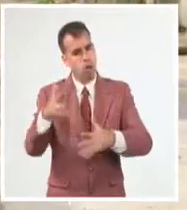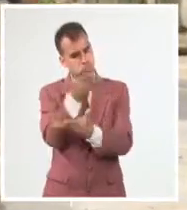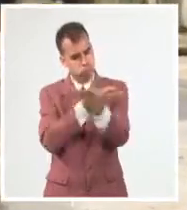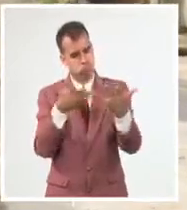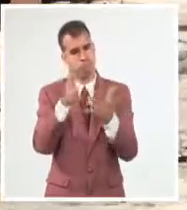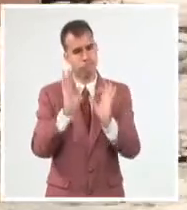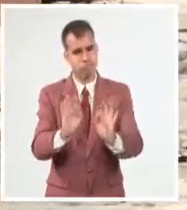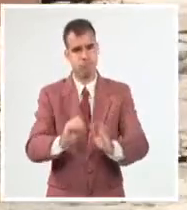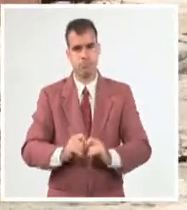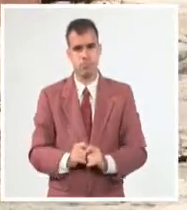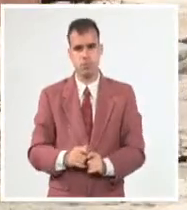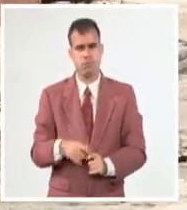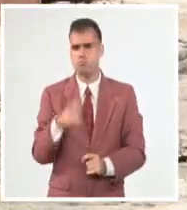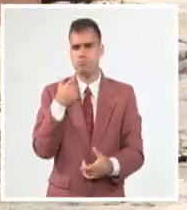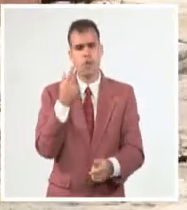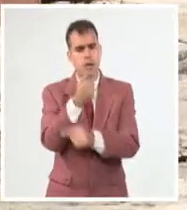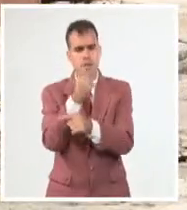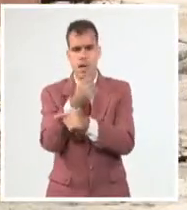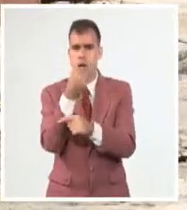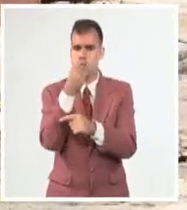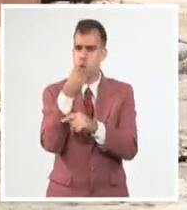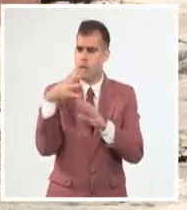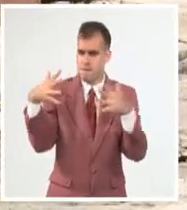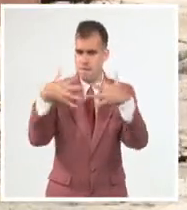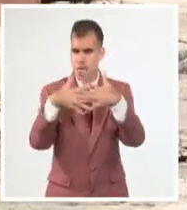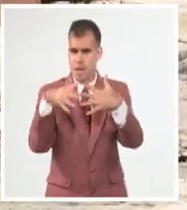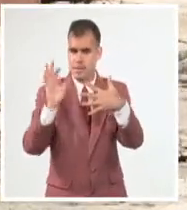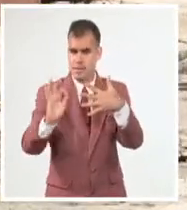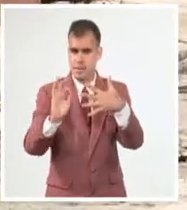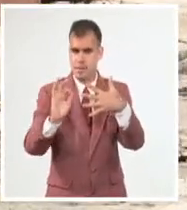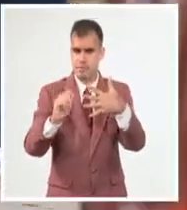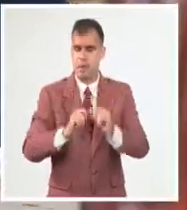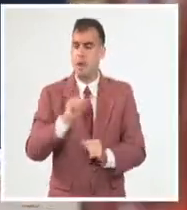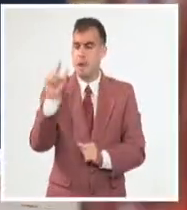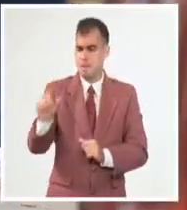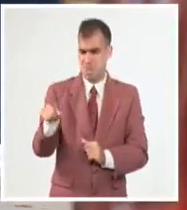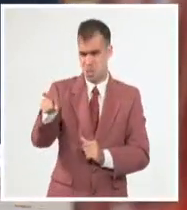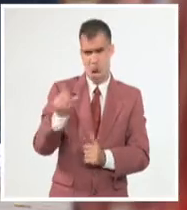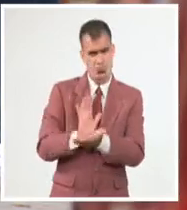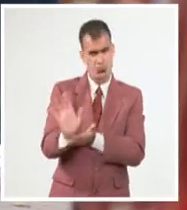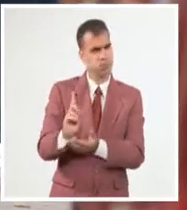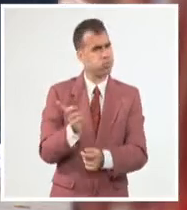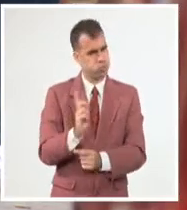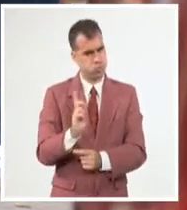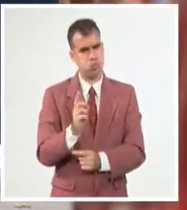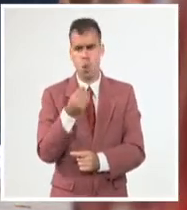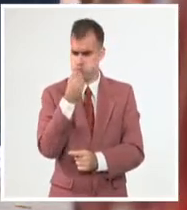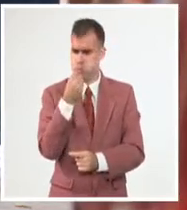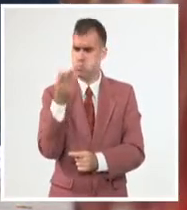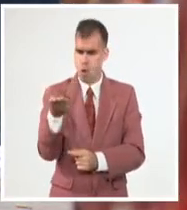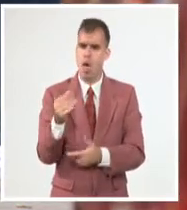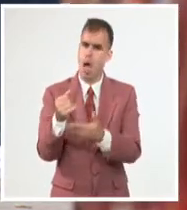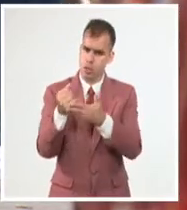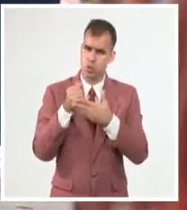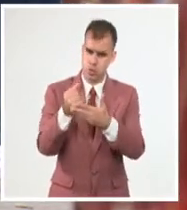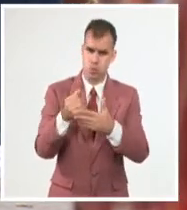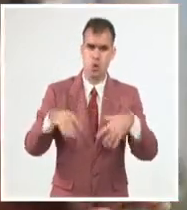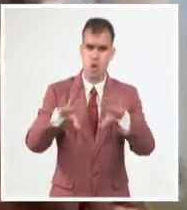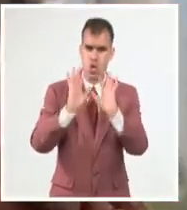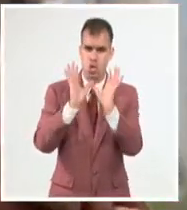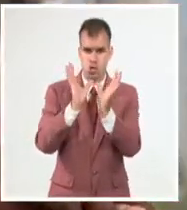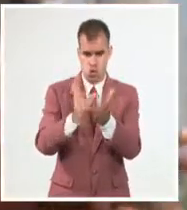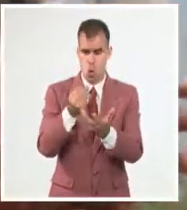Se enseña empatía por el otro y nunca considerar a un ser humano como perdido, sino como alguien que necesita